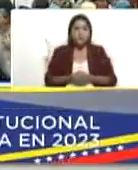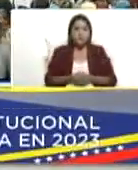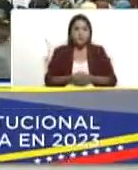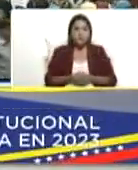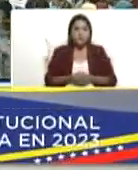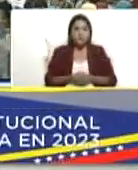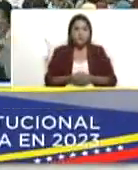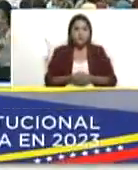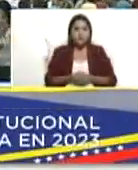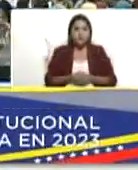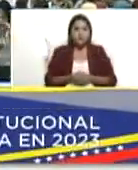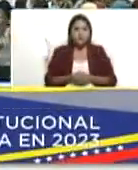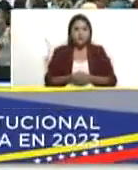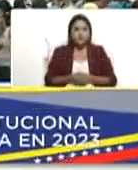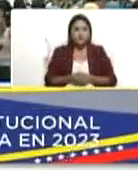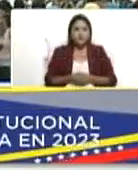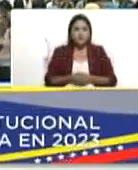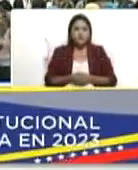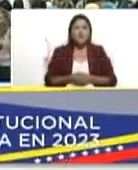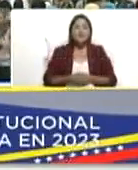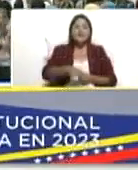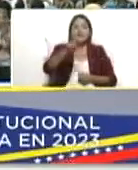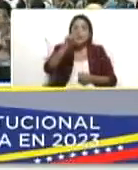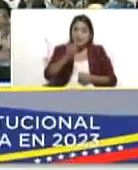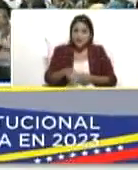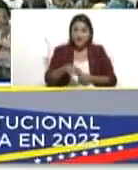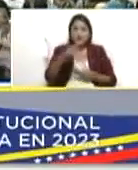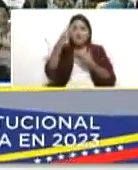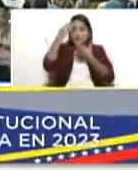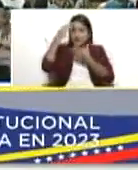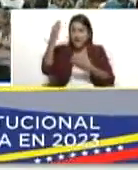siempre saludo también